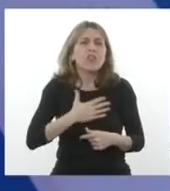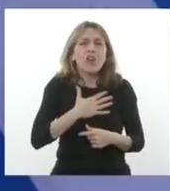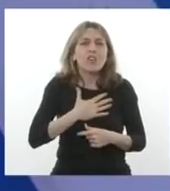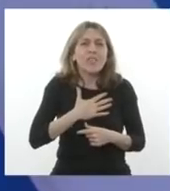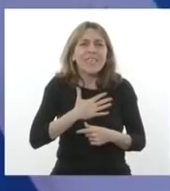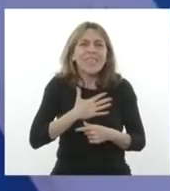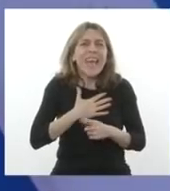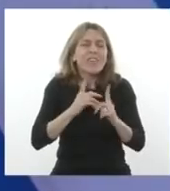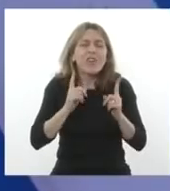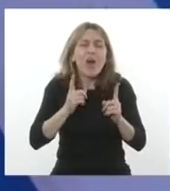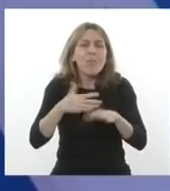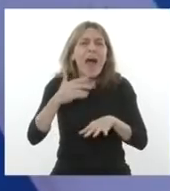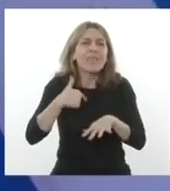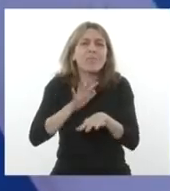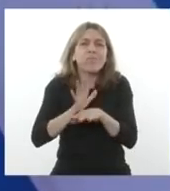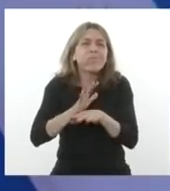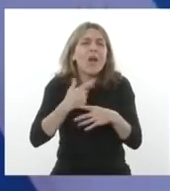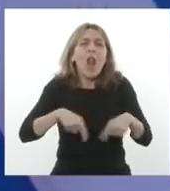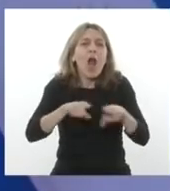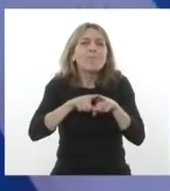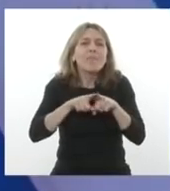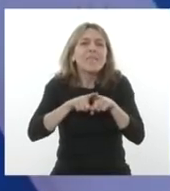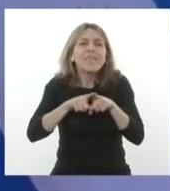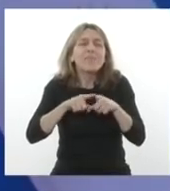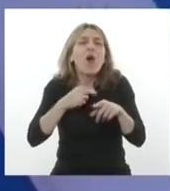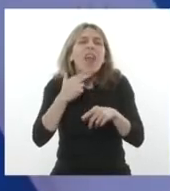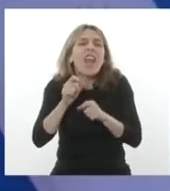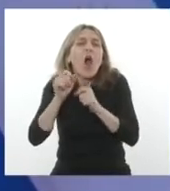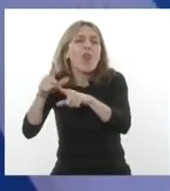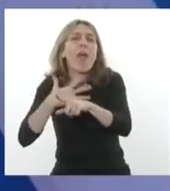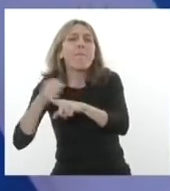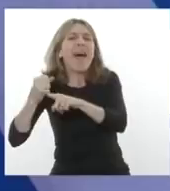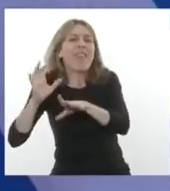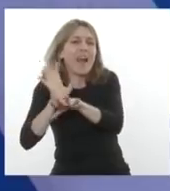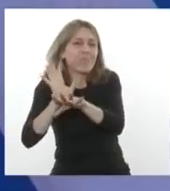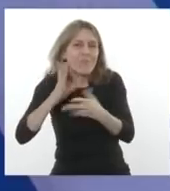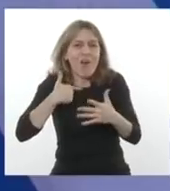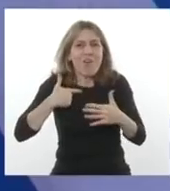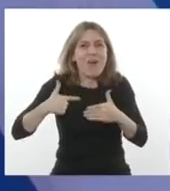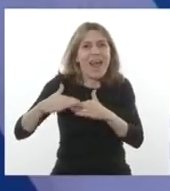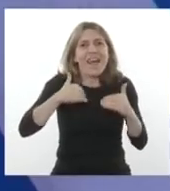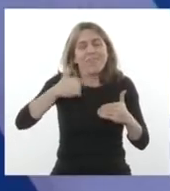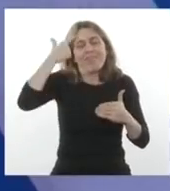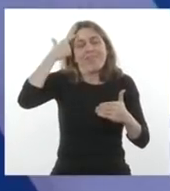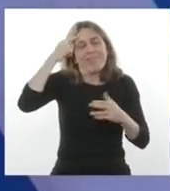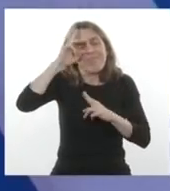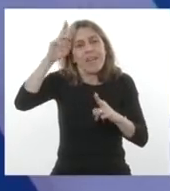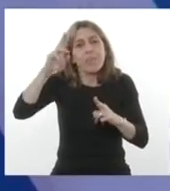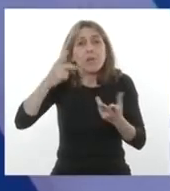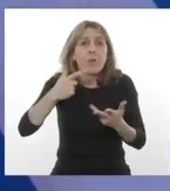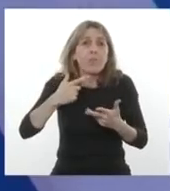un hijo de esta patria y respondiendo como un hijo debe responderle a la patria. Un valor inmenso. Murió muy